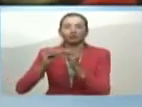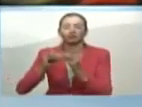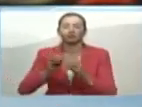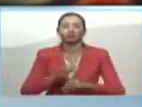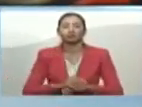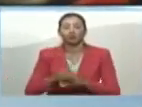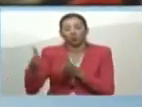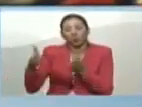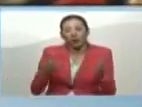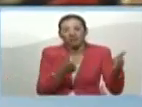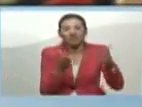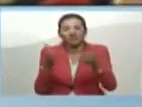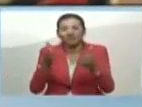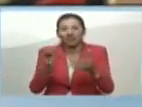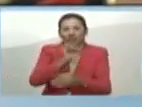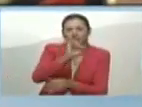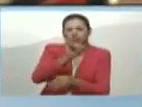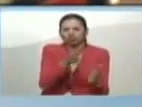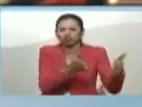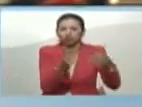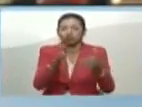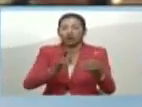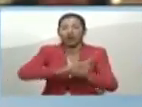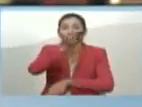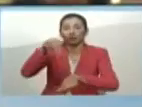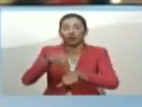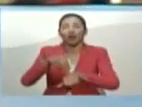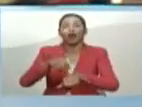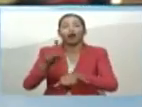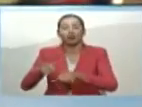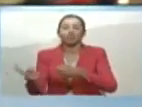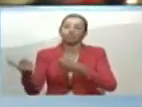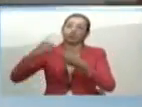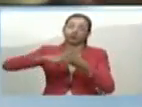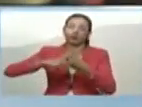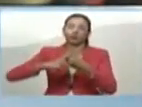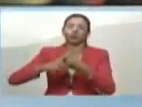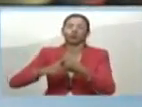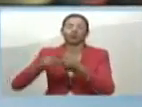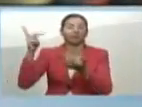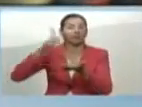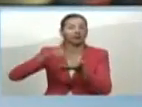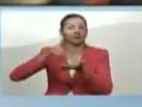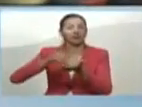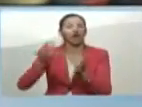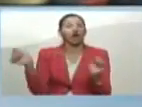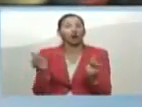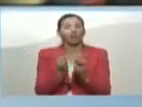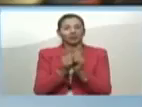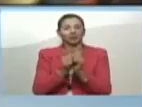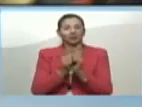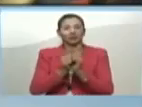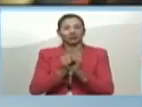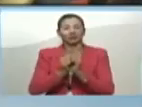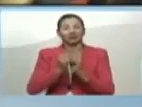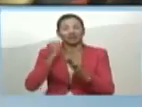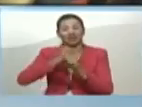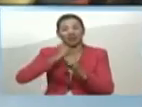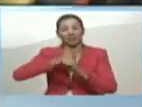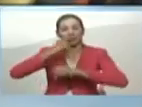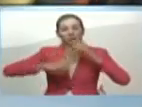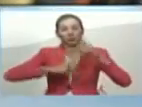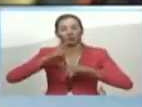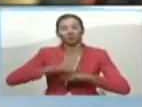la vialidad agrícola a nivel nacional. Aquí nosotros involucramos a todos los compañeros del sector productor, a